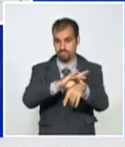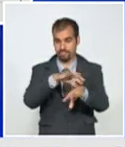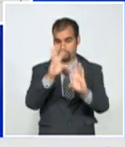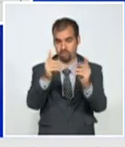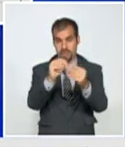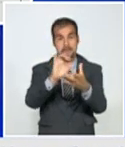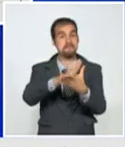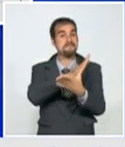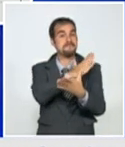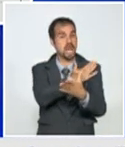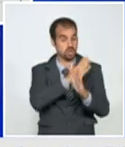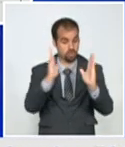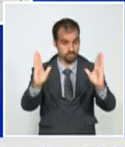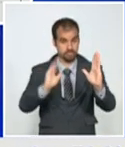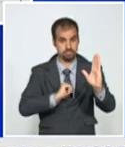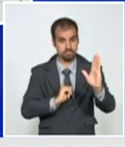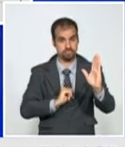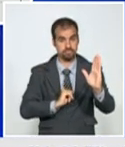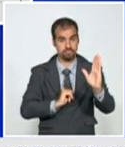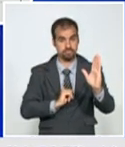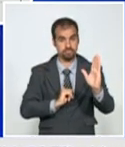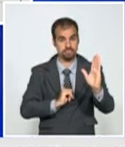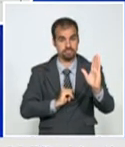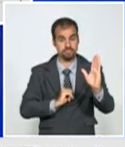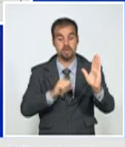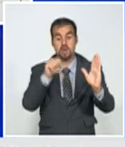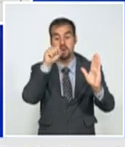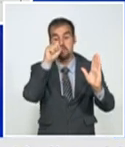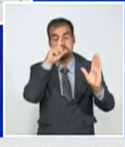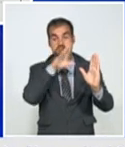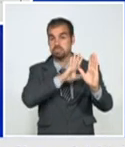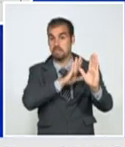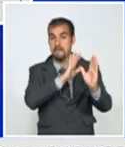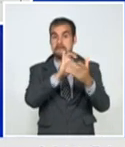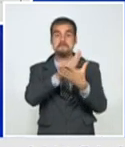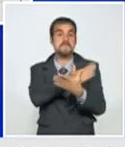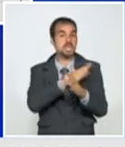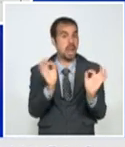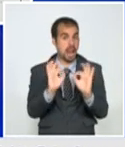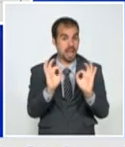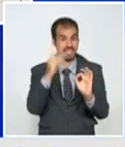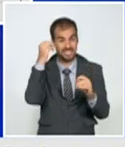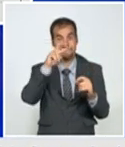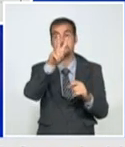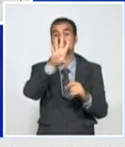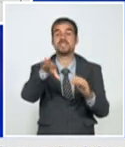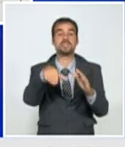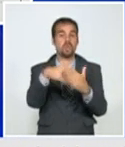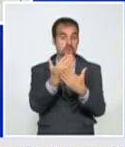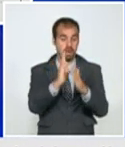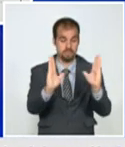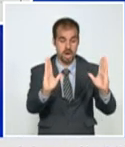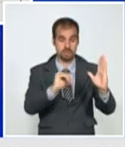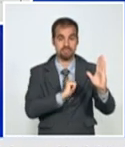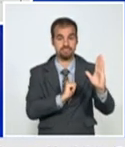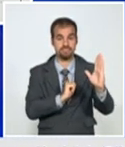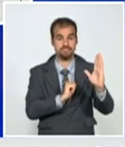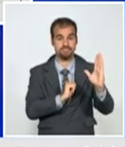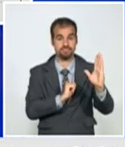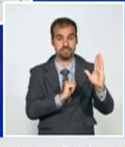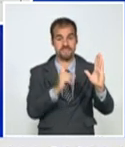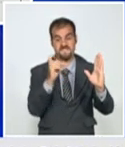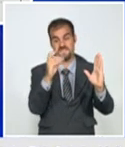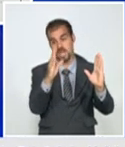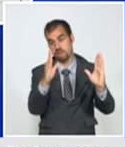Todavía estamos hablando de los 25 primeros días de este mes, faltándonos